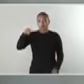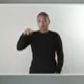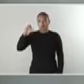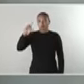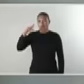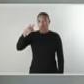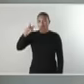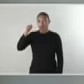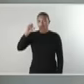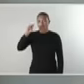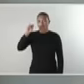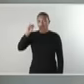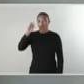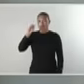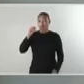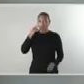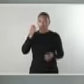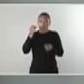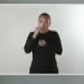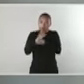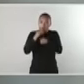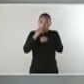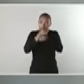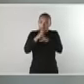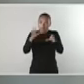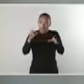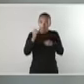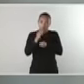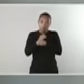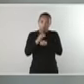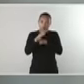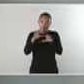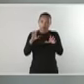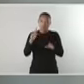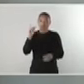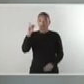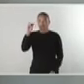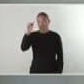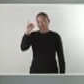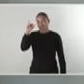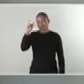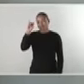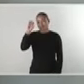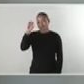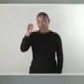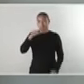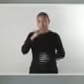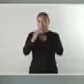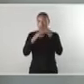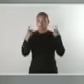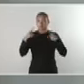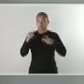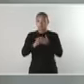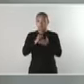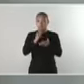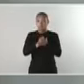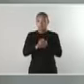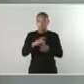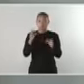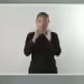con la innovación la investigación y con las tecnologías de información me voy a asegurar de que todos los tamalipecos